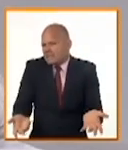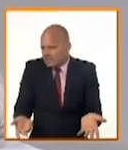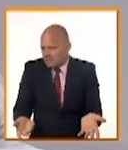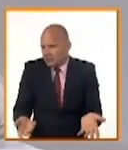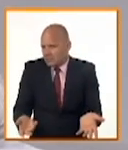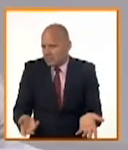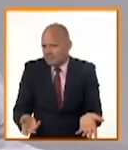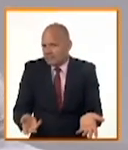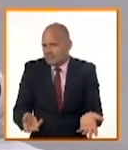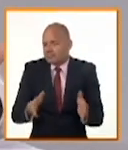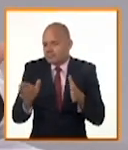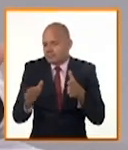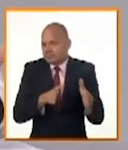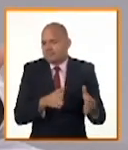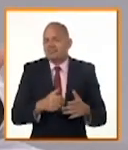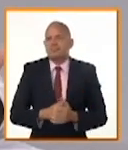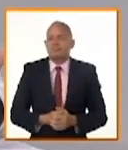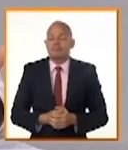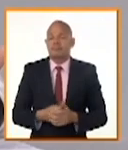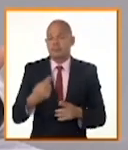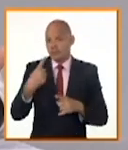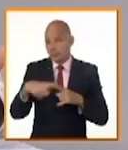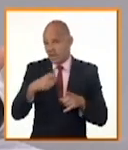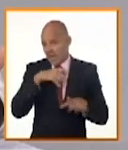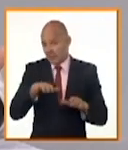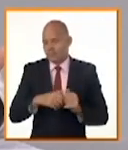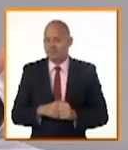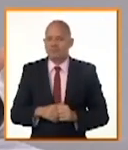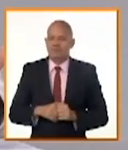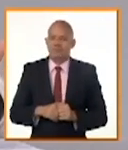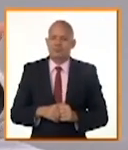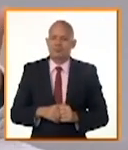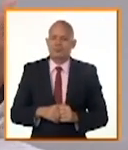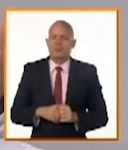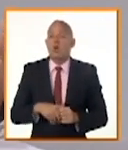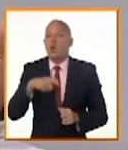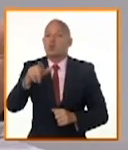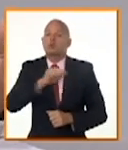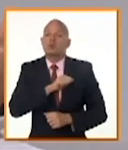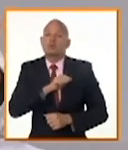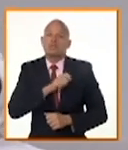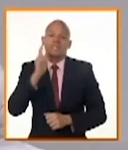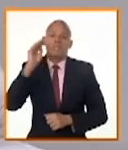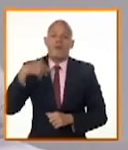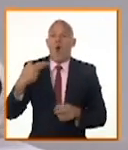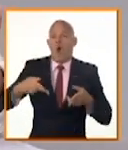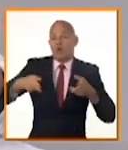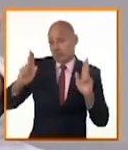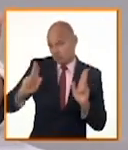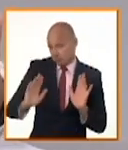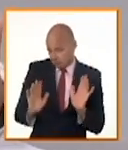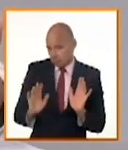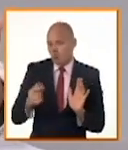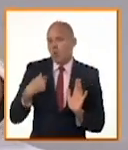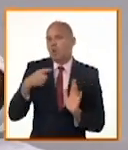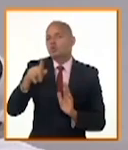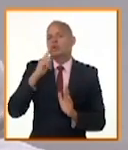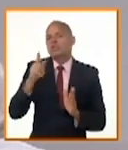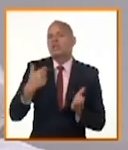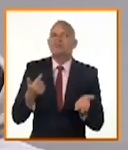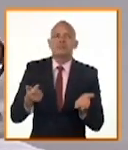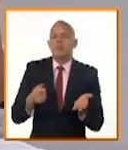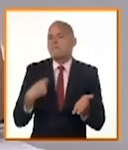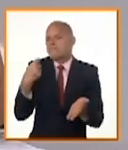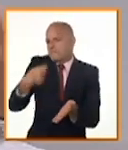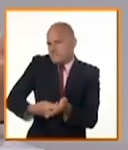hablaba del sector turístico usted va a hacer una reservación a un a un hotel y que incluso puede superar no importa el límite